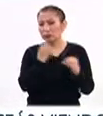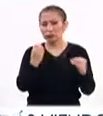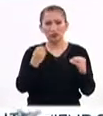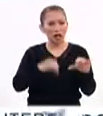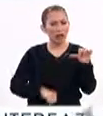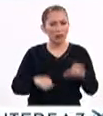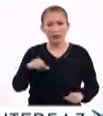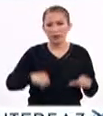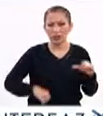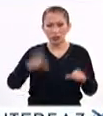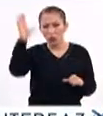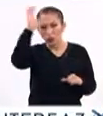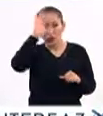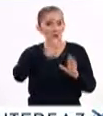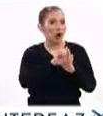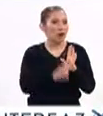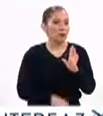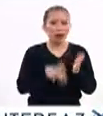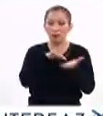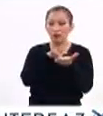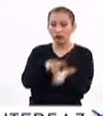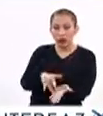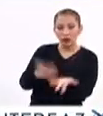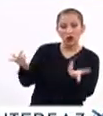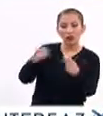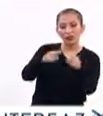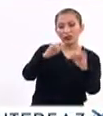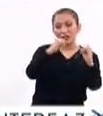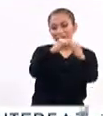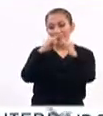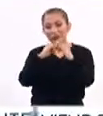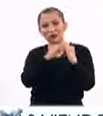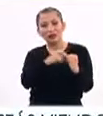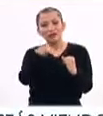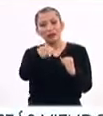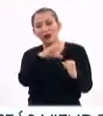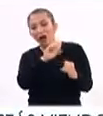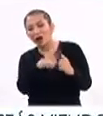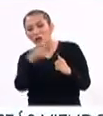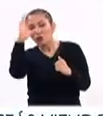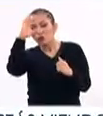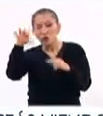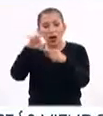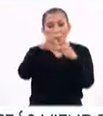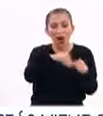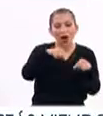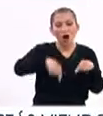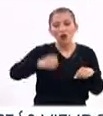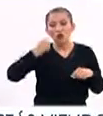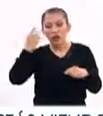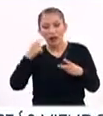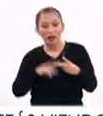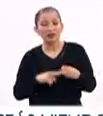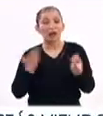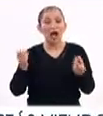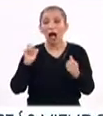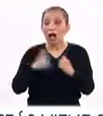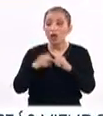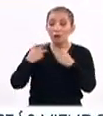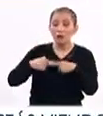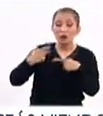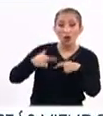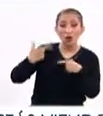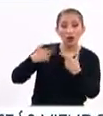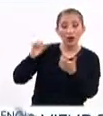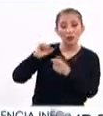muchísimas actividades culturales, ya sea apoyando a distintas instituciones que traigan eventos culturales aquí o conferencias, que traigan algún